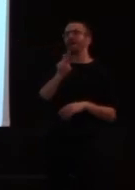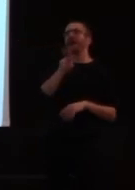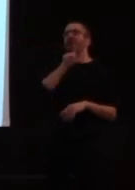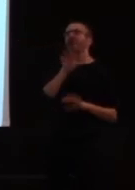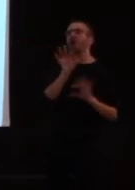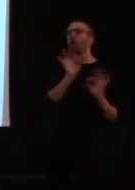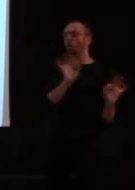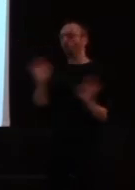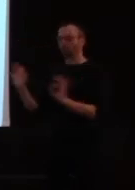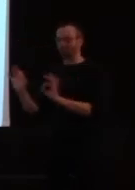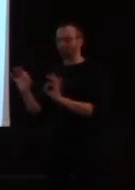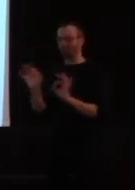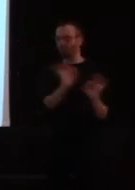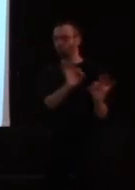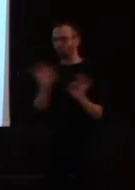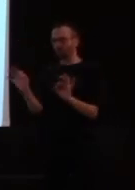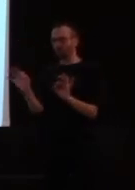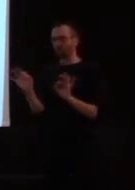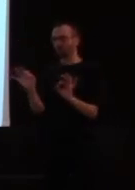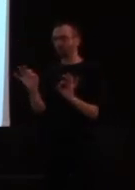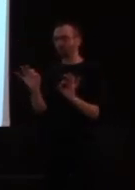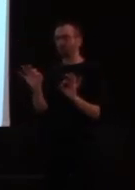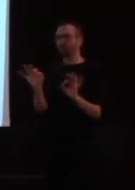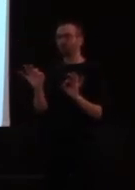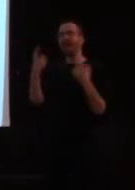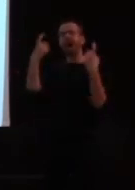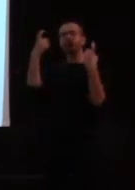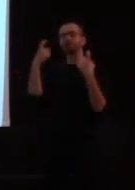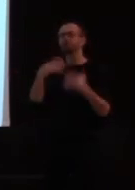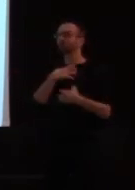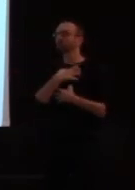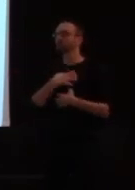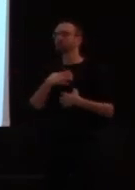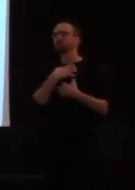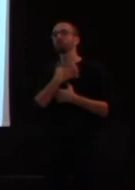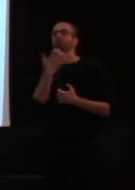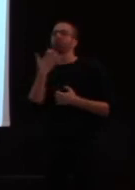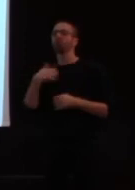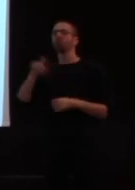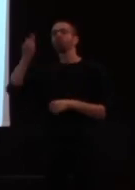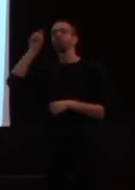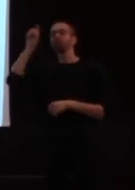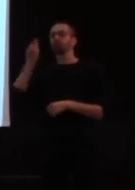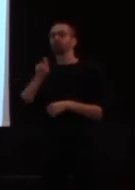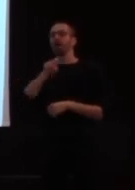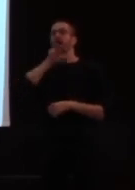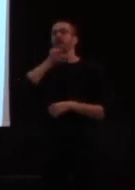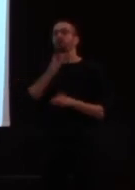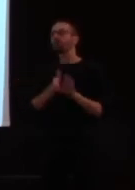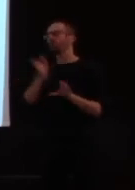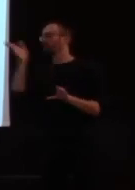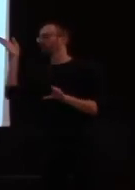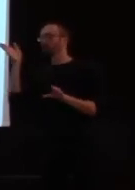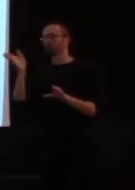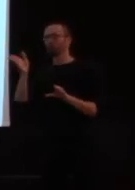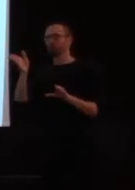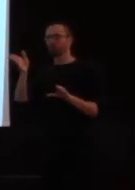manera ordenada. Los alumnos se desesperan ante los profesores dispersos. Se